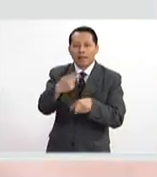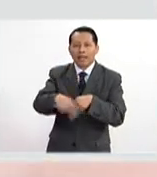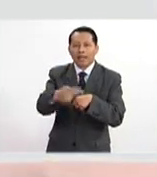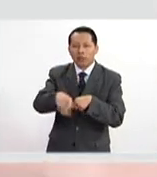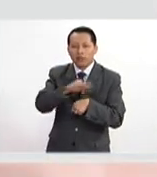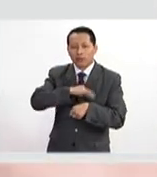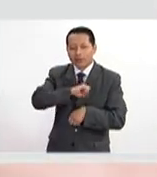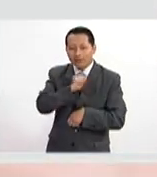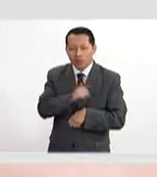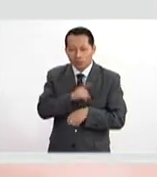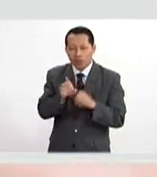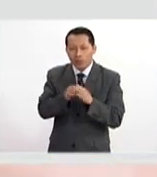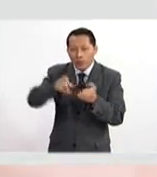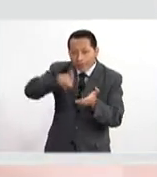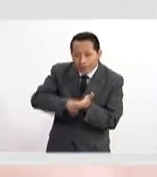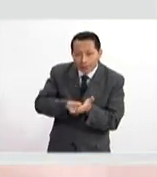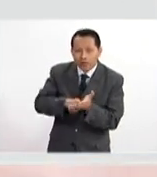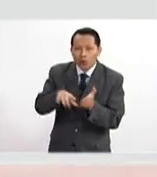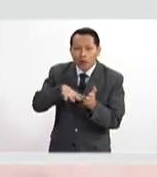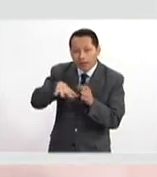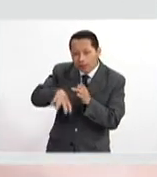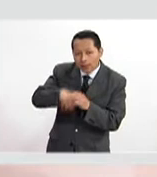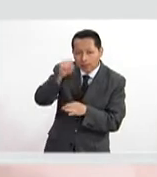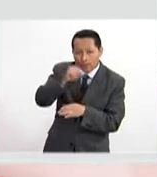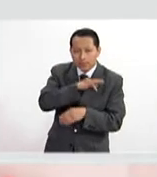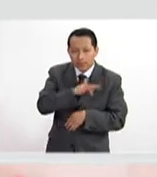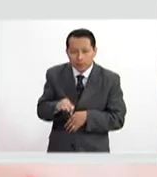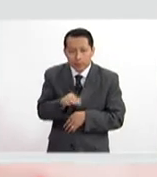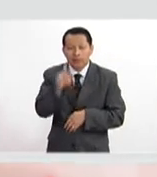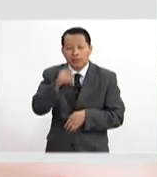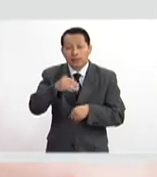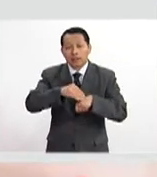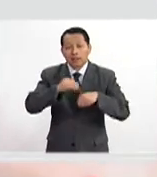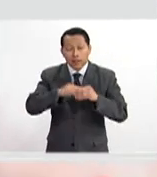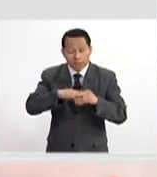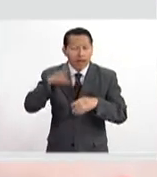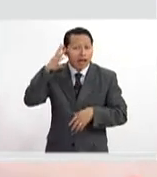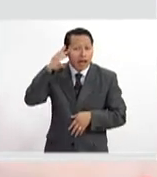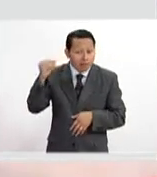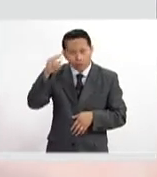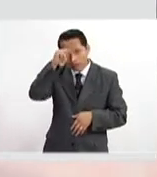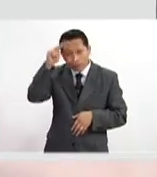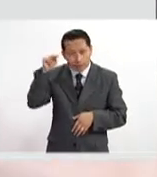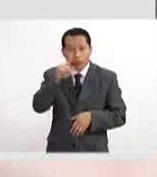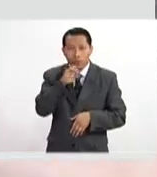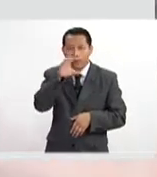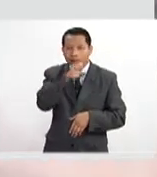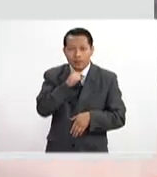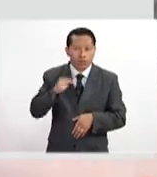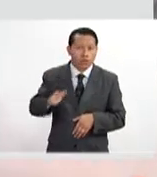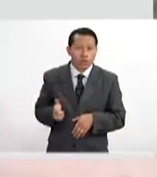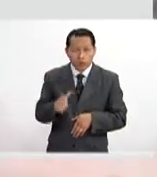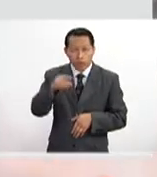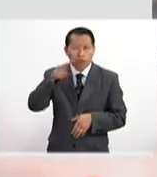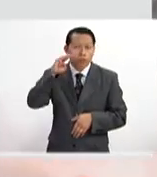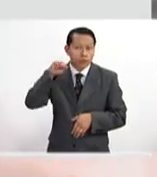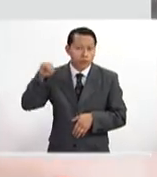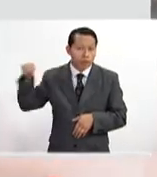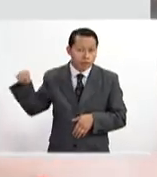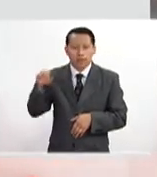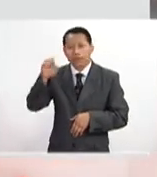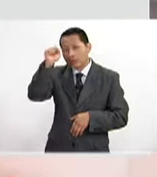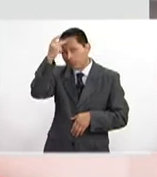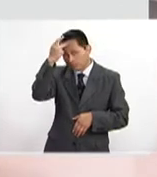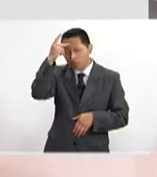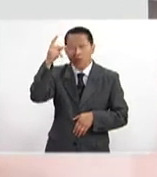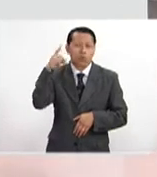salud humana si se extrae de su contenedor. Precisó que la alerta se extiende para Colima, Nayarit, Aguascalientes, Guanajuato, Michoacán, San Luis